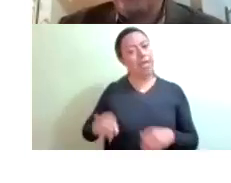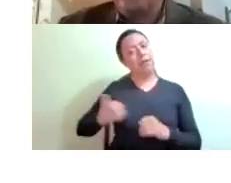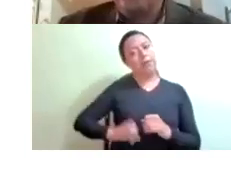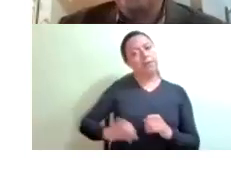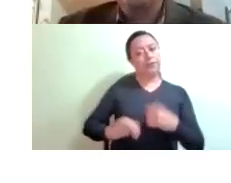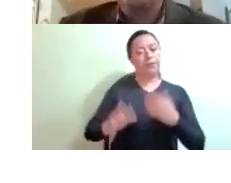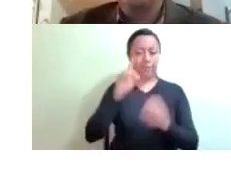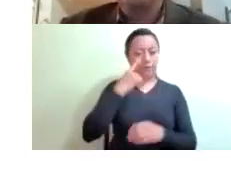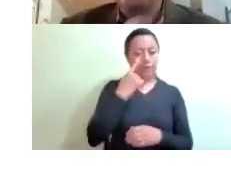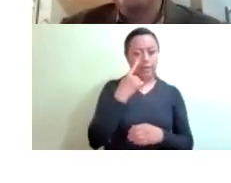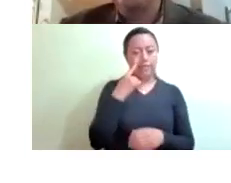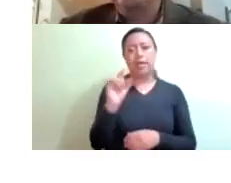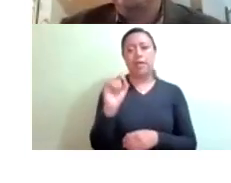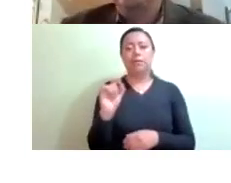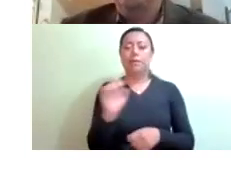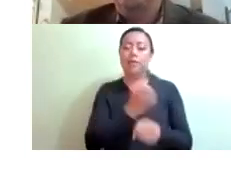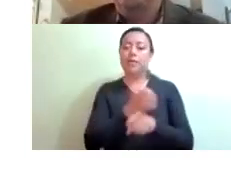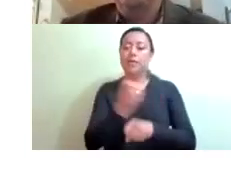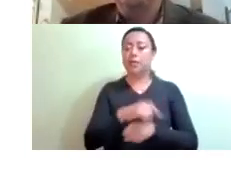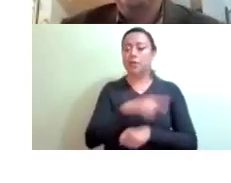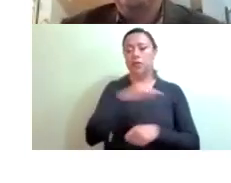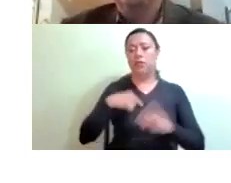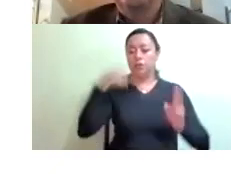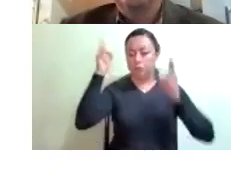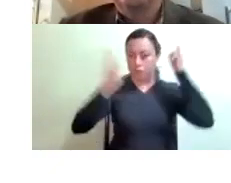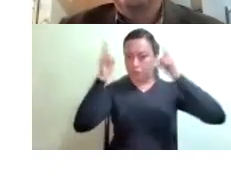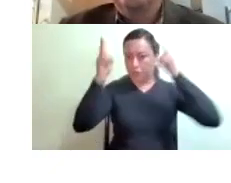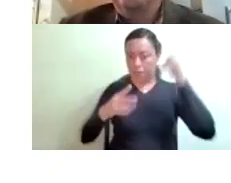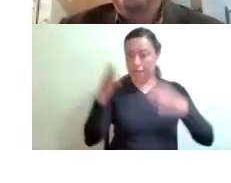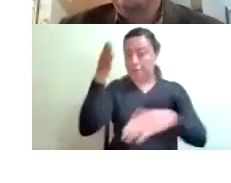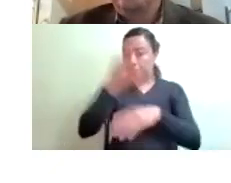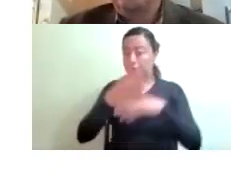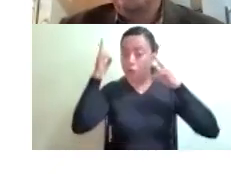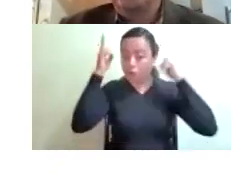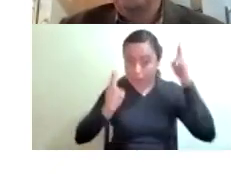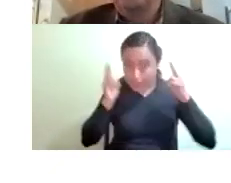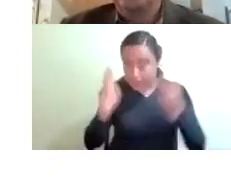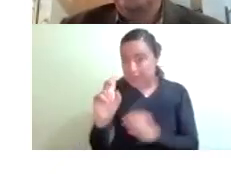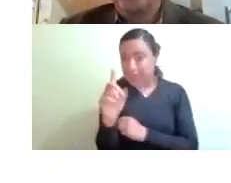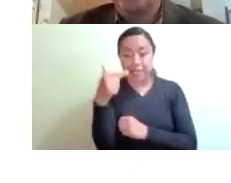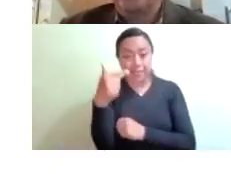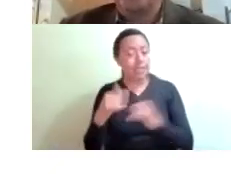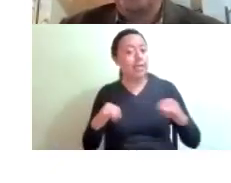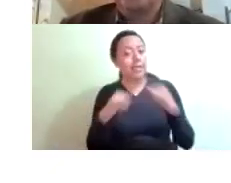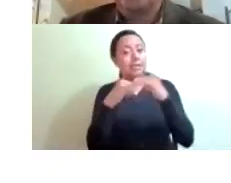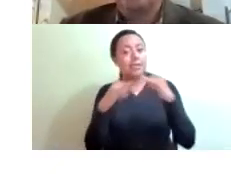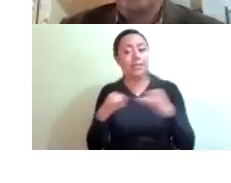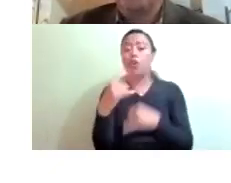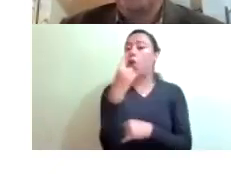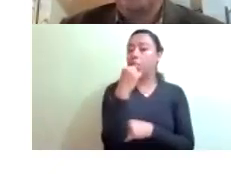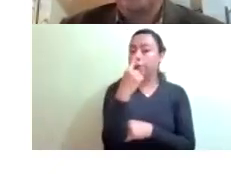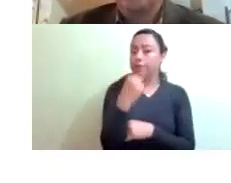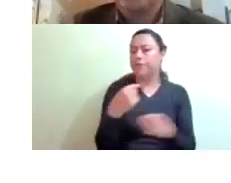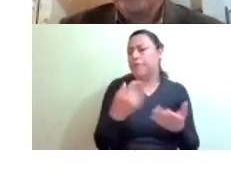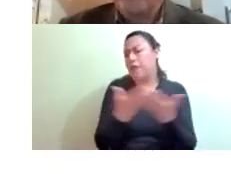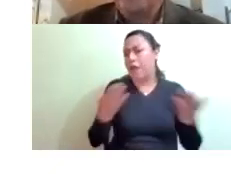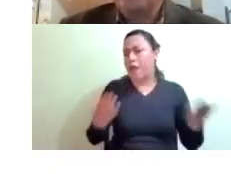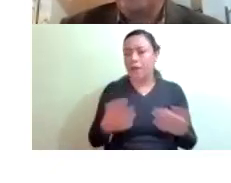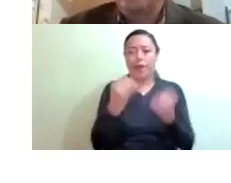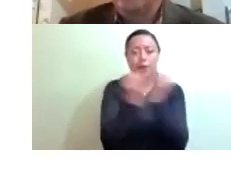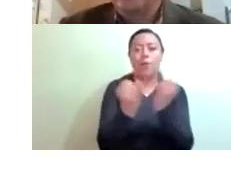visitamos, que les digo, visitamos 37 instituciones policiales en este año que pasó, entre ellas la Policía de la Ciudad de México y